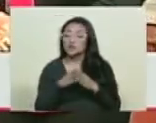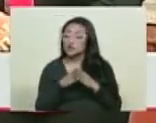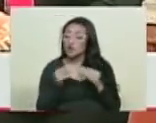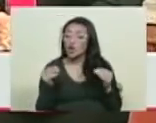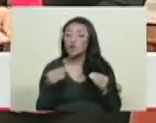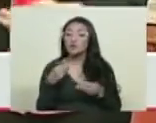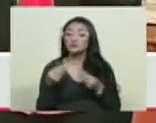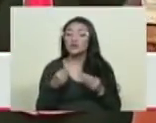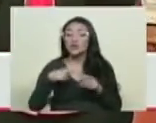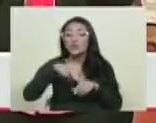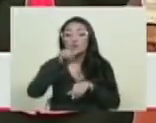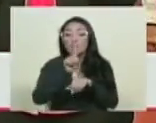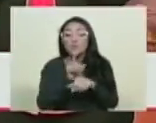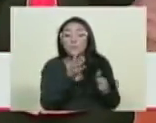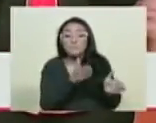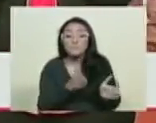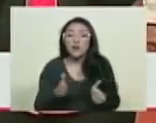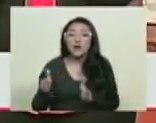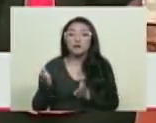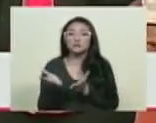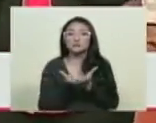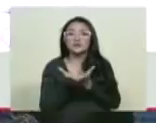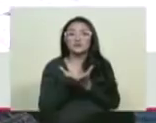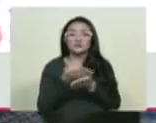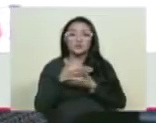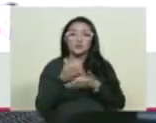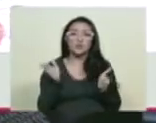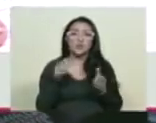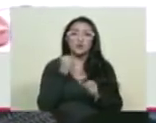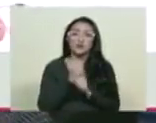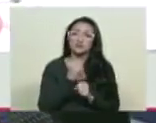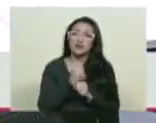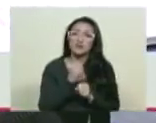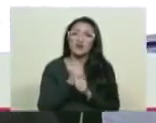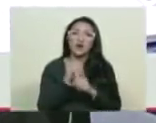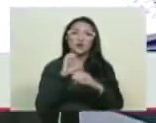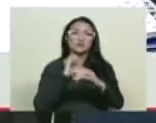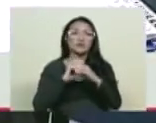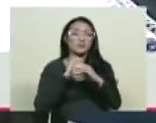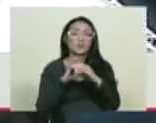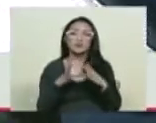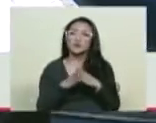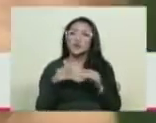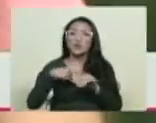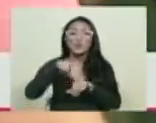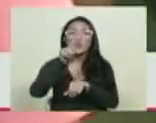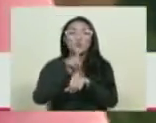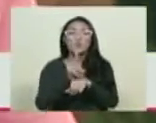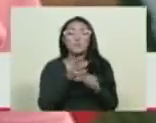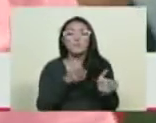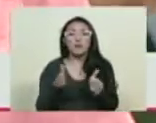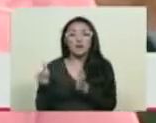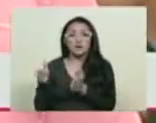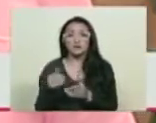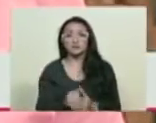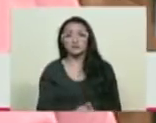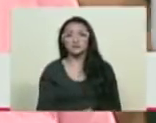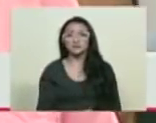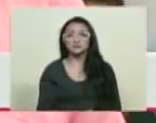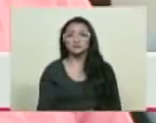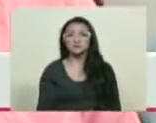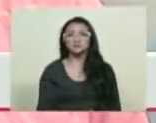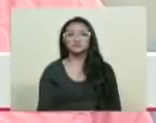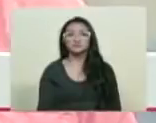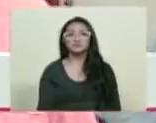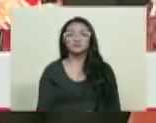para hacer un solo plan de servicios públicos de trabajo de transporte un solo plan con el que gane